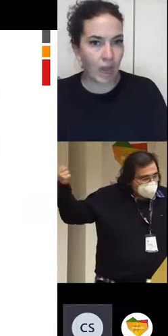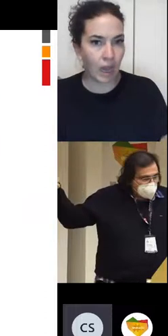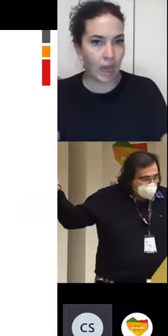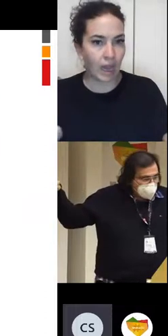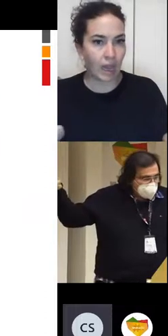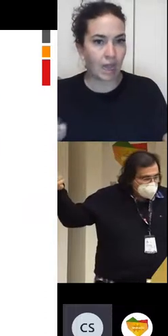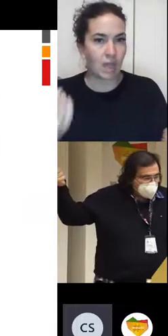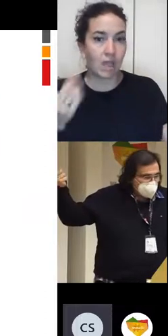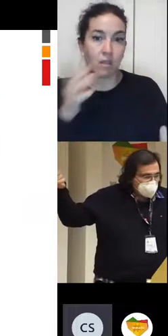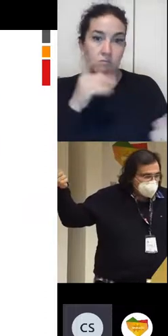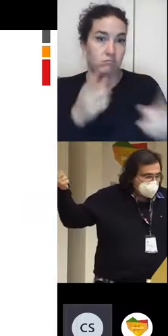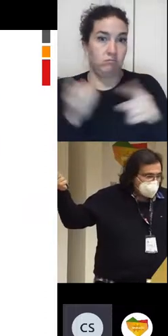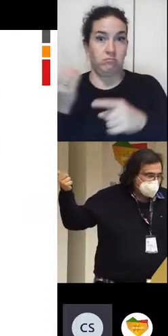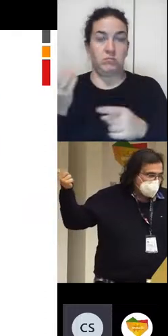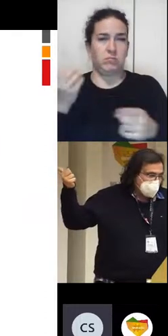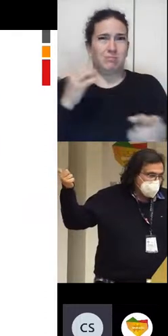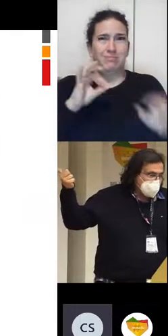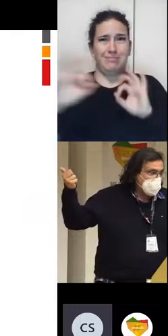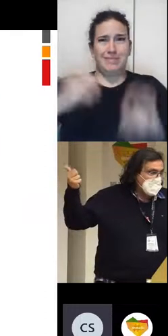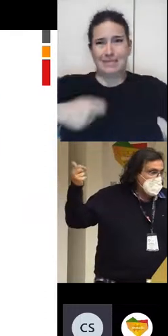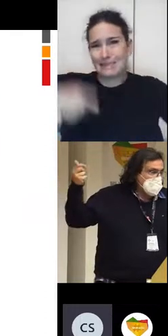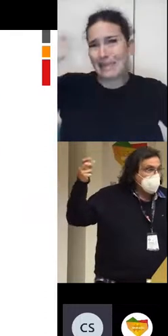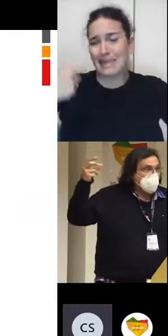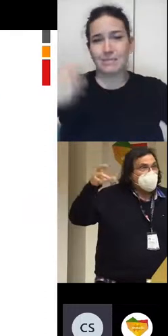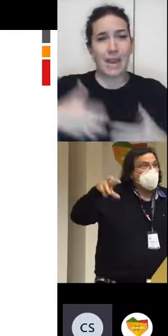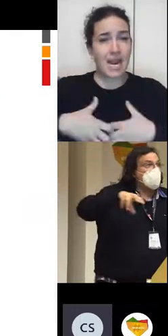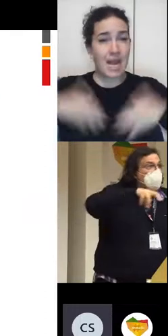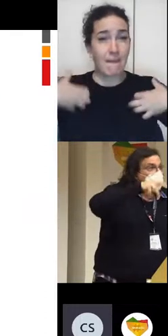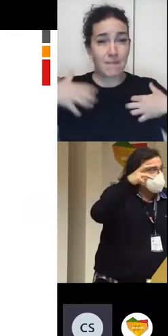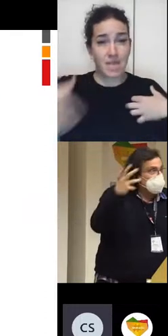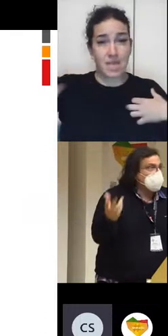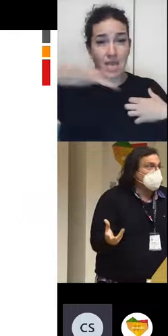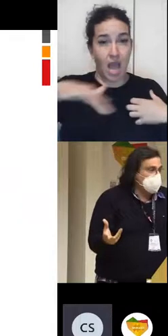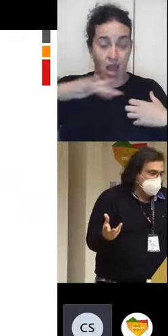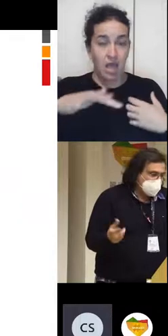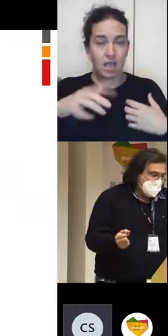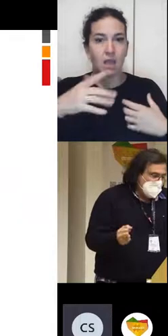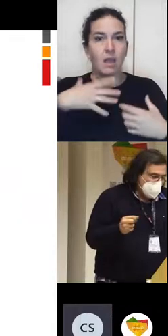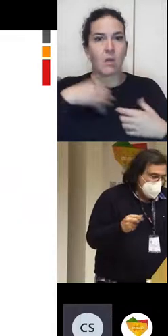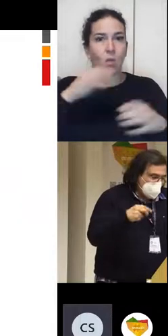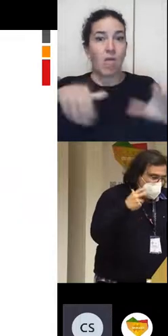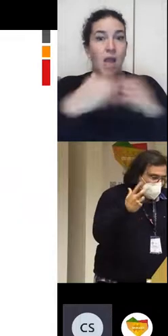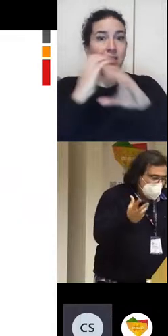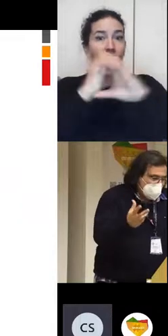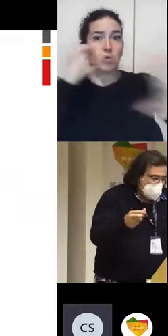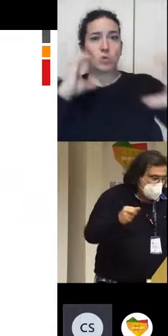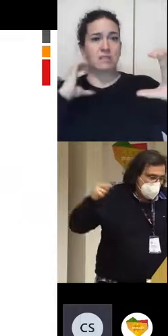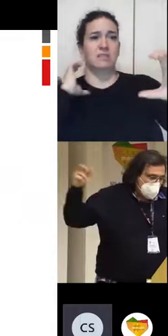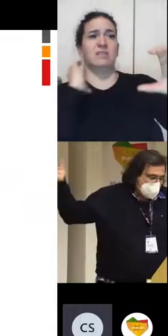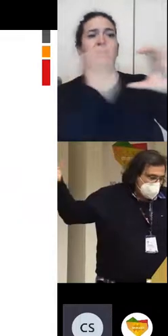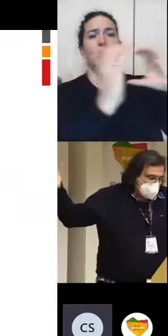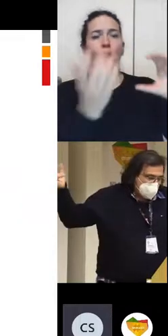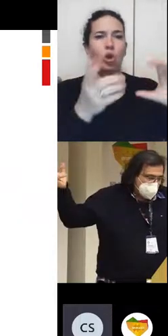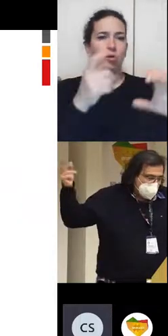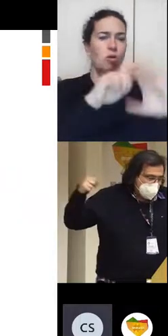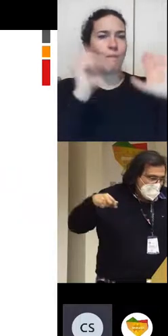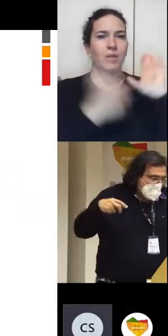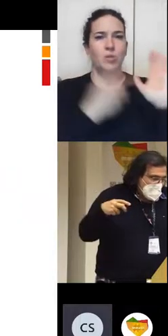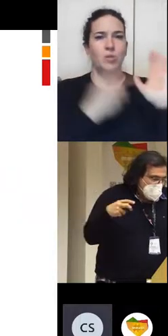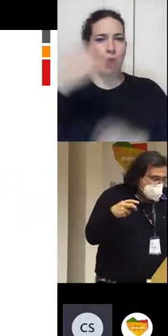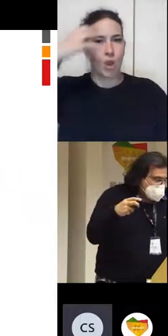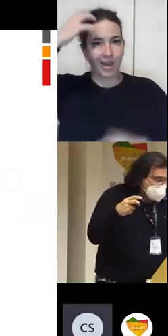las superproducciones o de las producciones más caras de la Gran Vía, y que vean cómo pueden cubrir todo un autobús pues con el Rey León, o en este caso ves